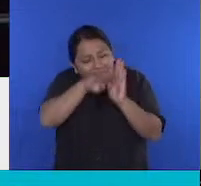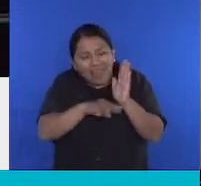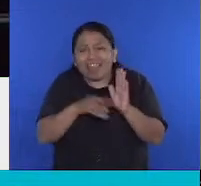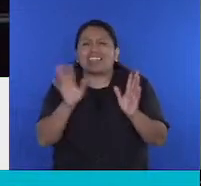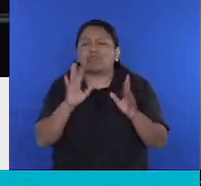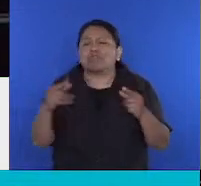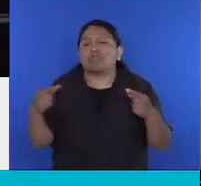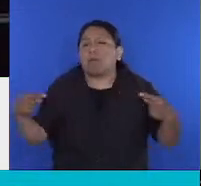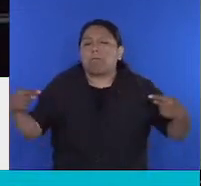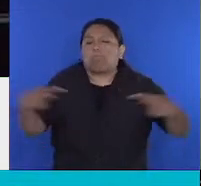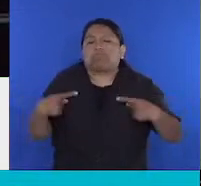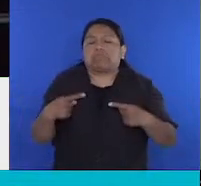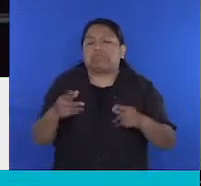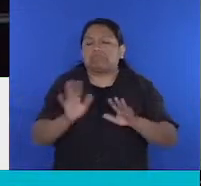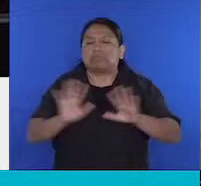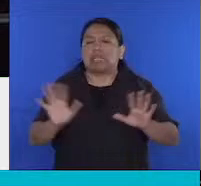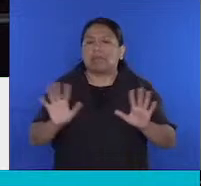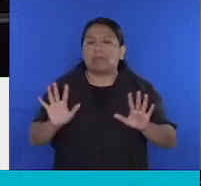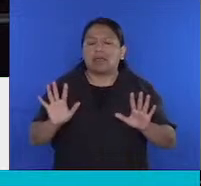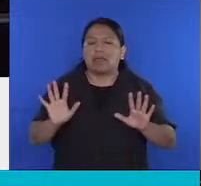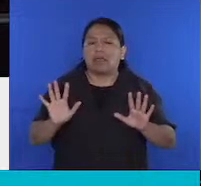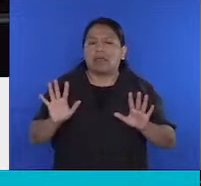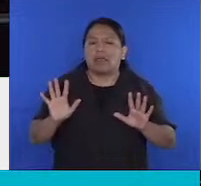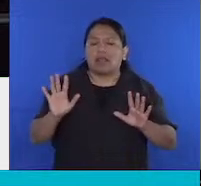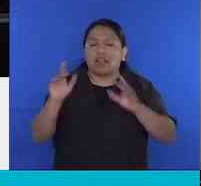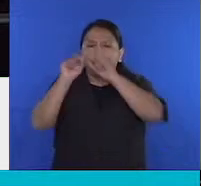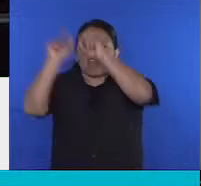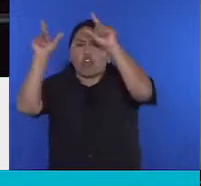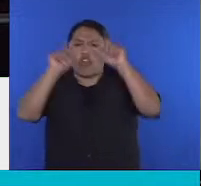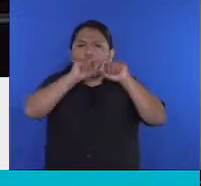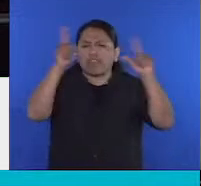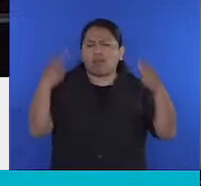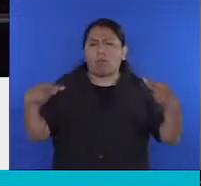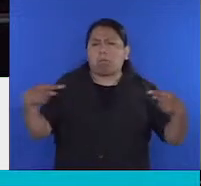alineamiento ideológico, político.